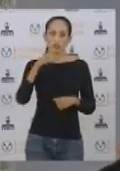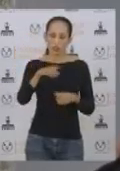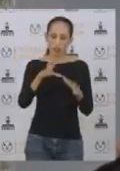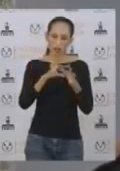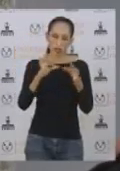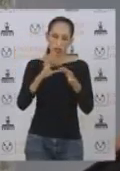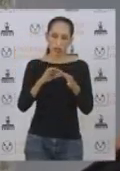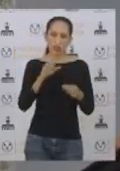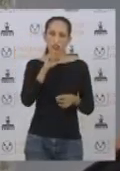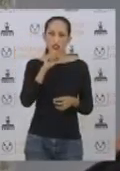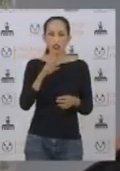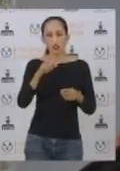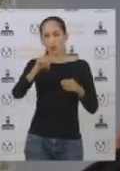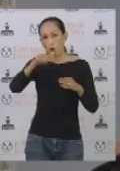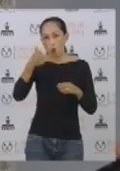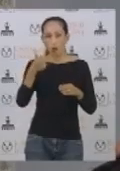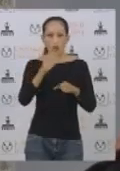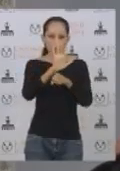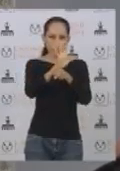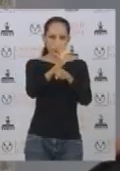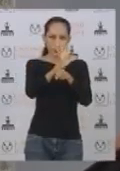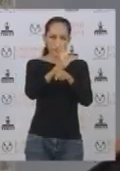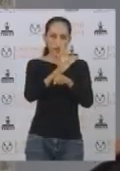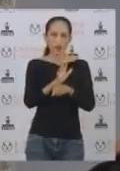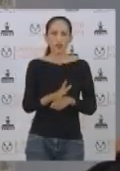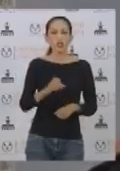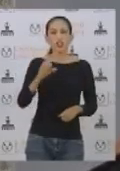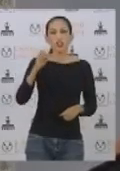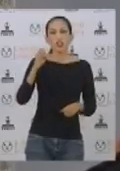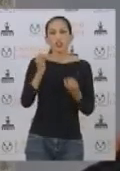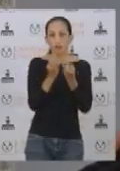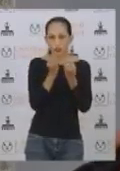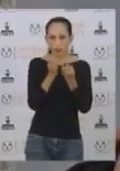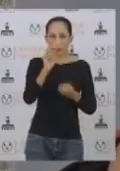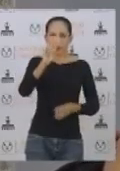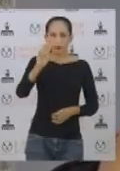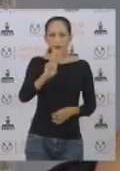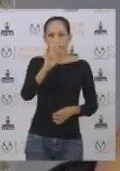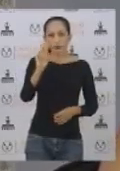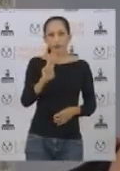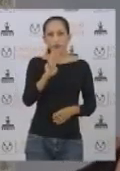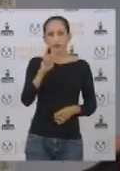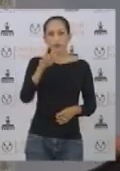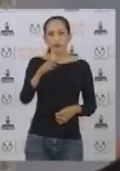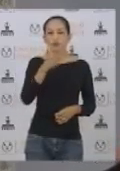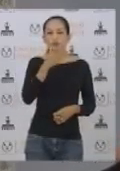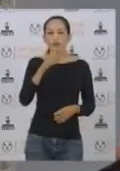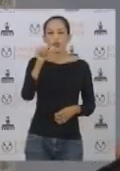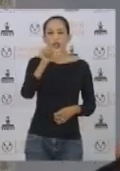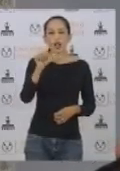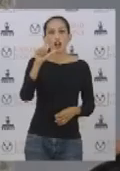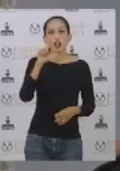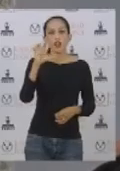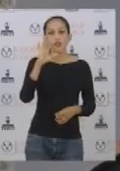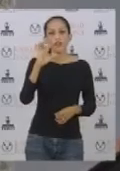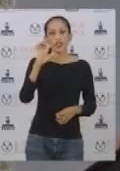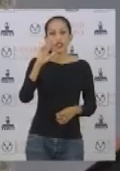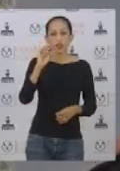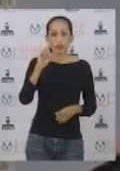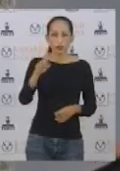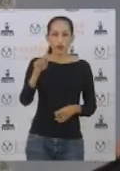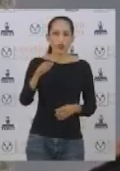Benedetti. Se estará proyectando la película La Tregua, y el miércoles estará el maestro Alfredo Marco hablando de Juan Rulfo y se